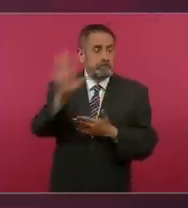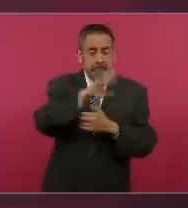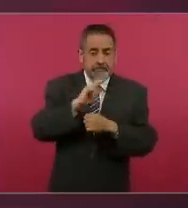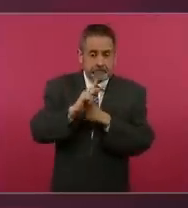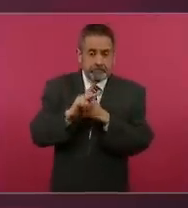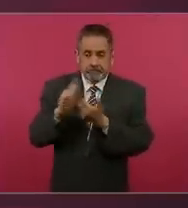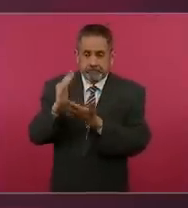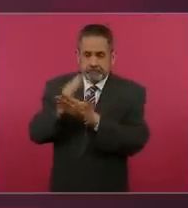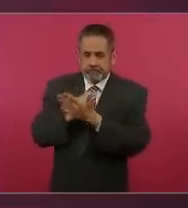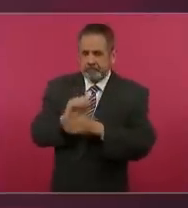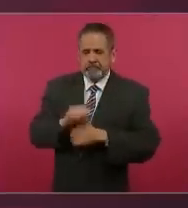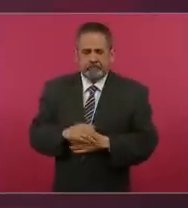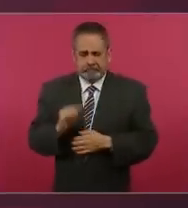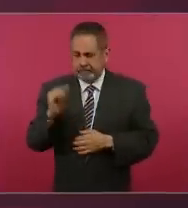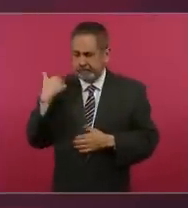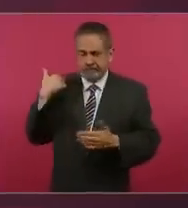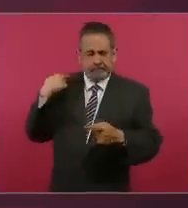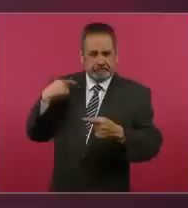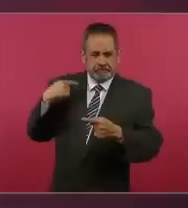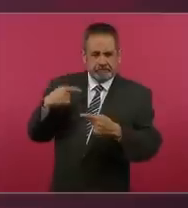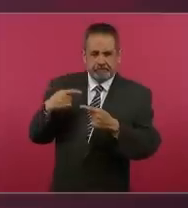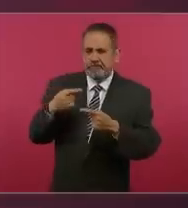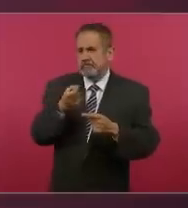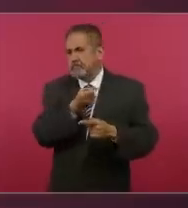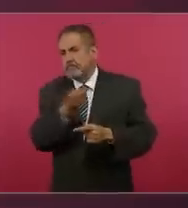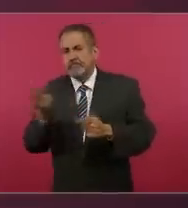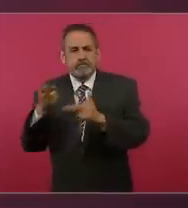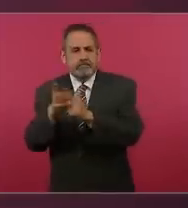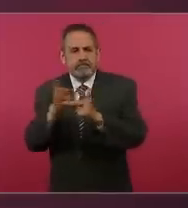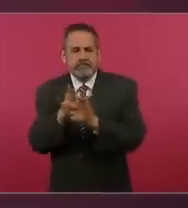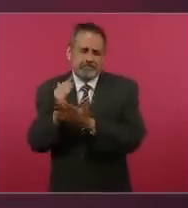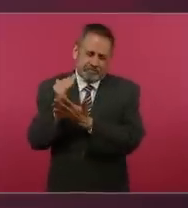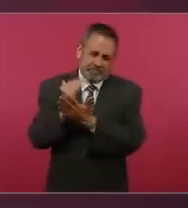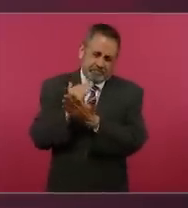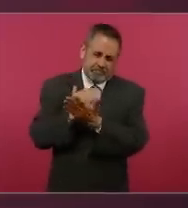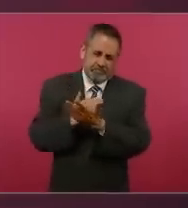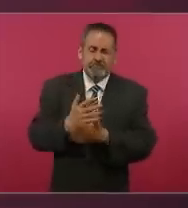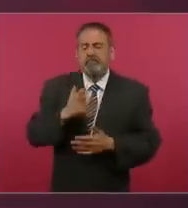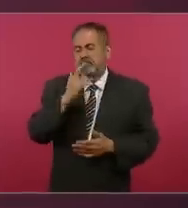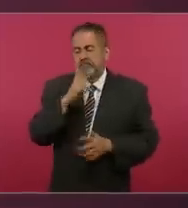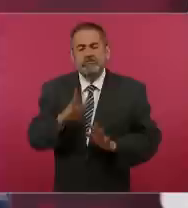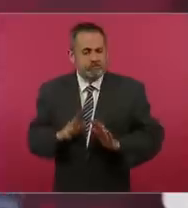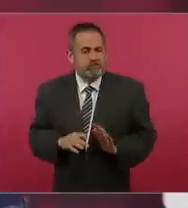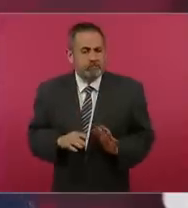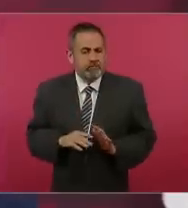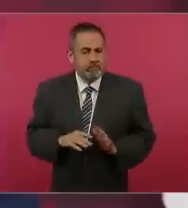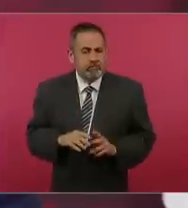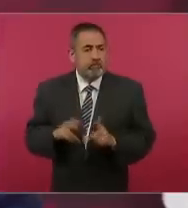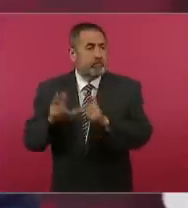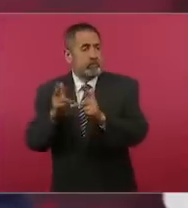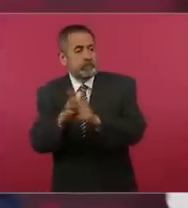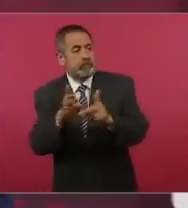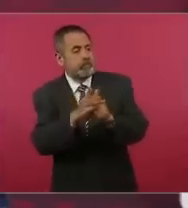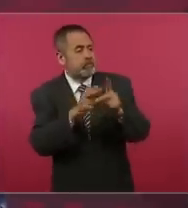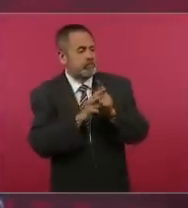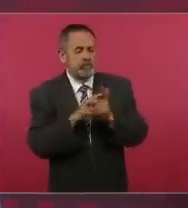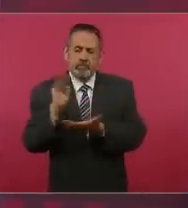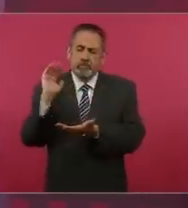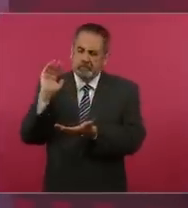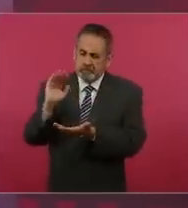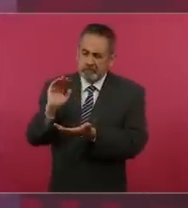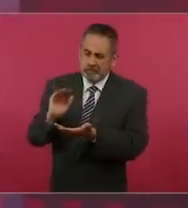en los últimos tiempos hemos logrado reducir los homicidios